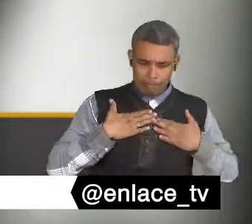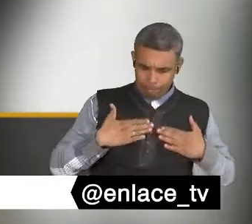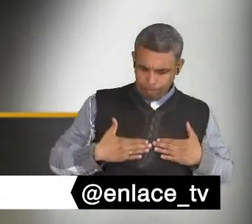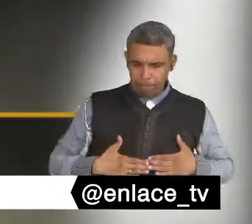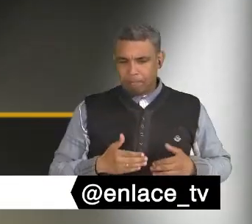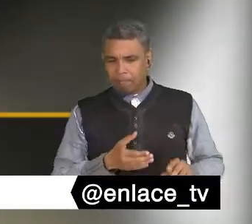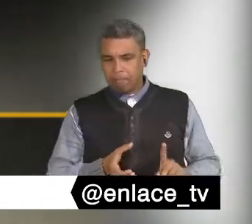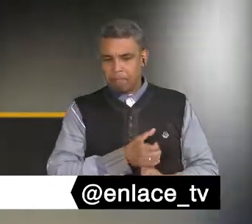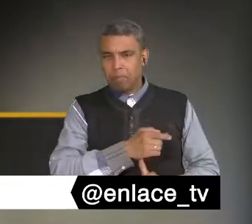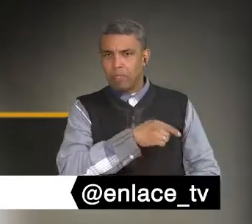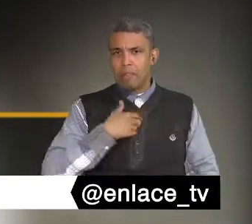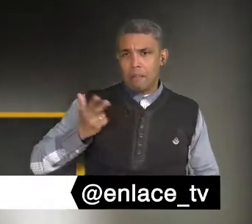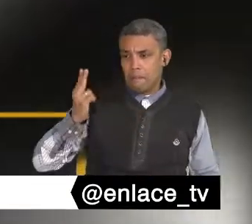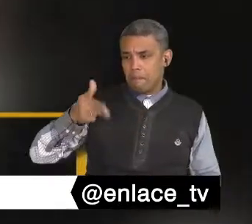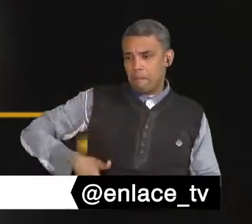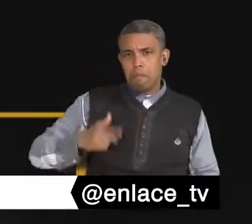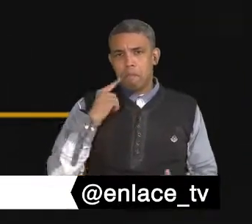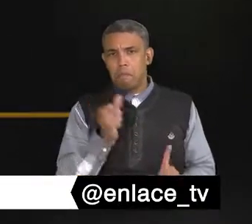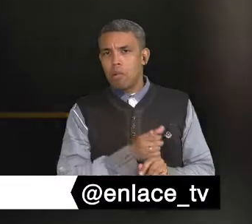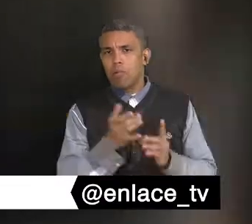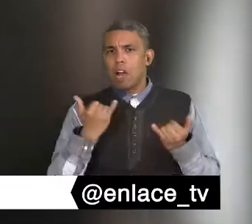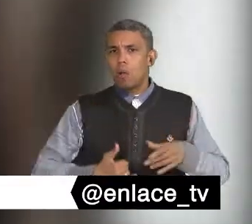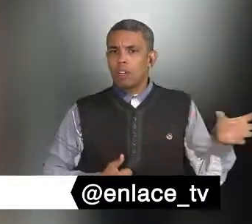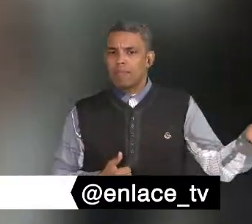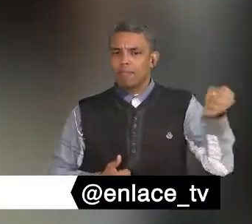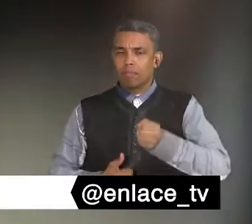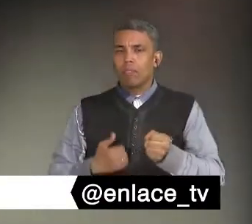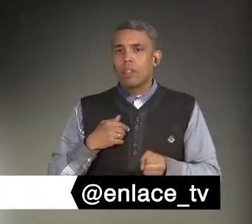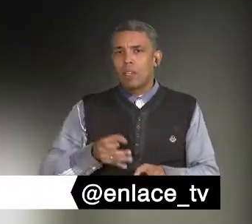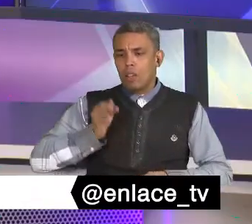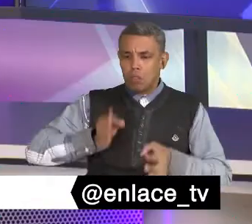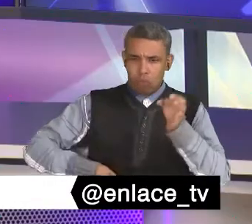y a esta hora un juez de la República les define su situación jurídica.